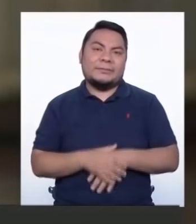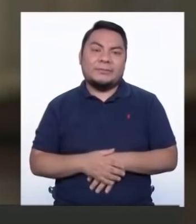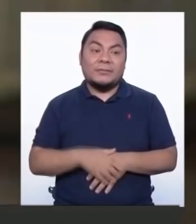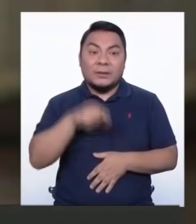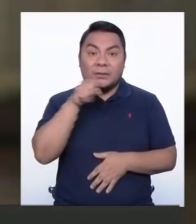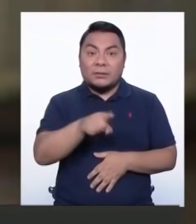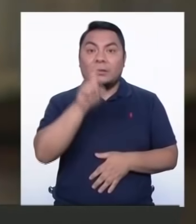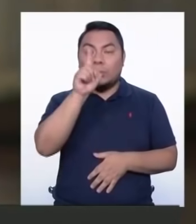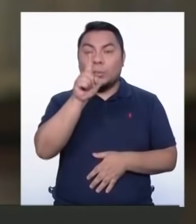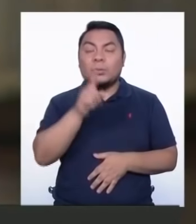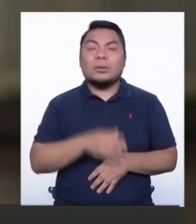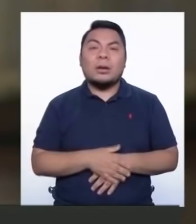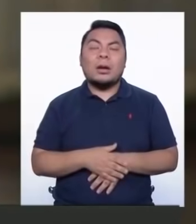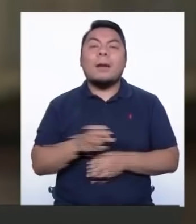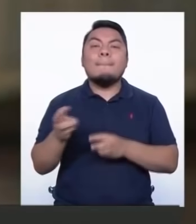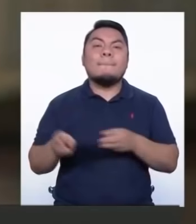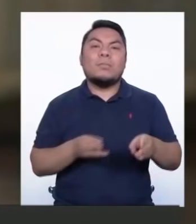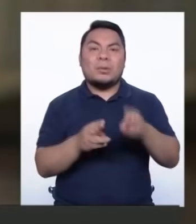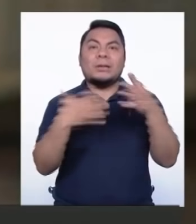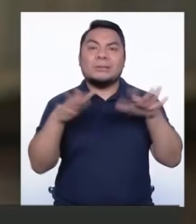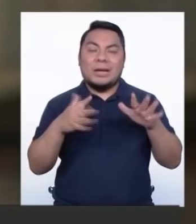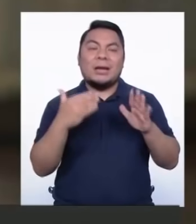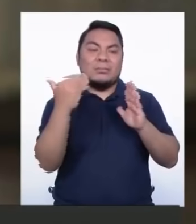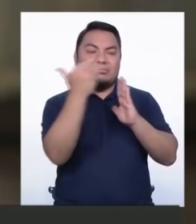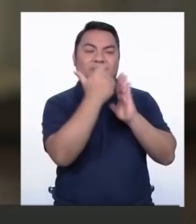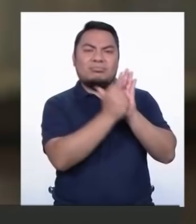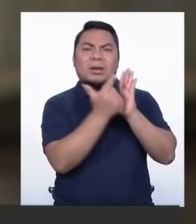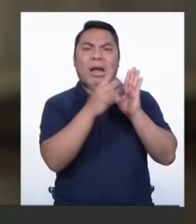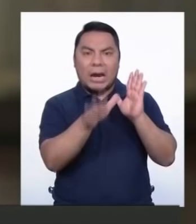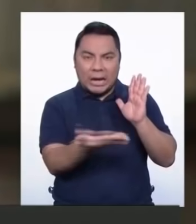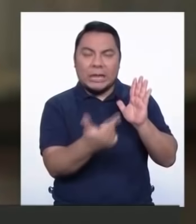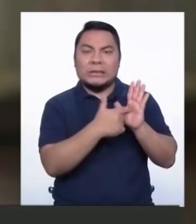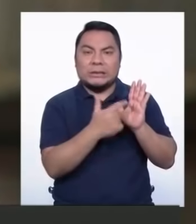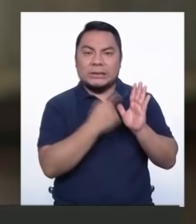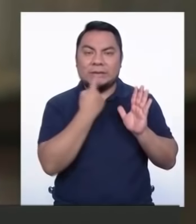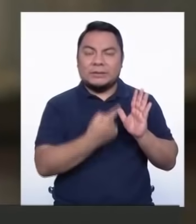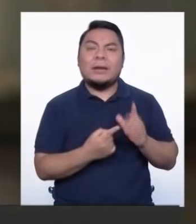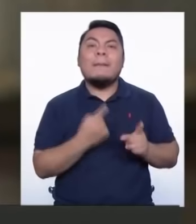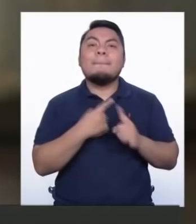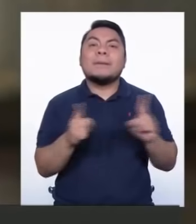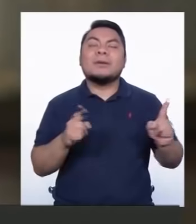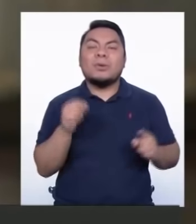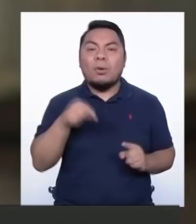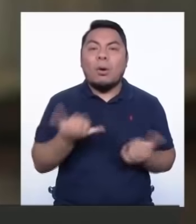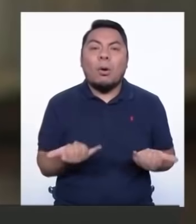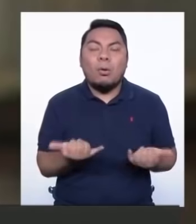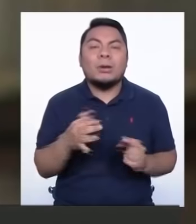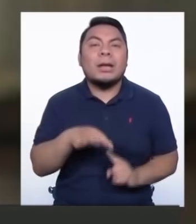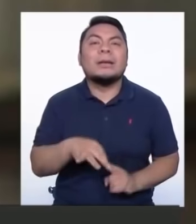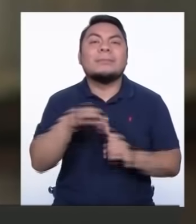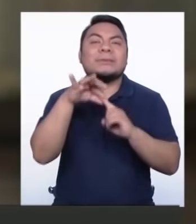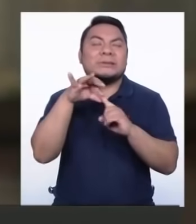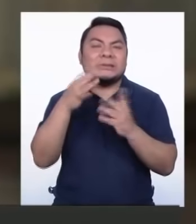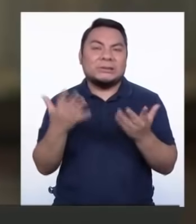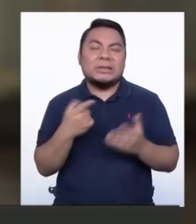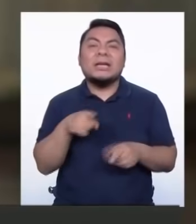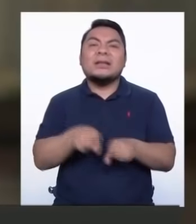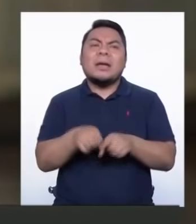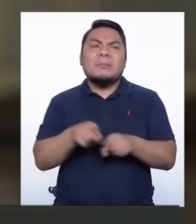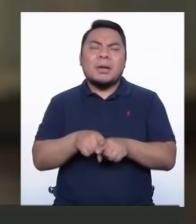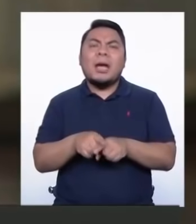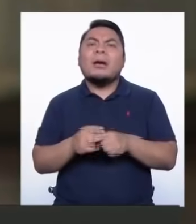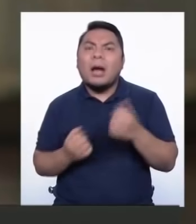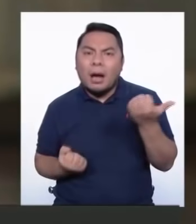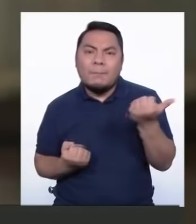modalidad que ya el ordenamiento laboral contemplaba, pero lo excepcional y además lo favorable